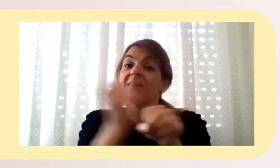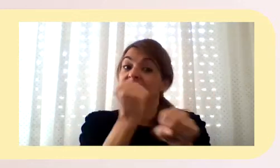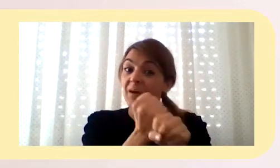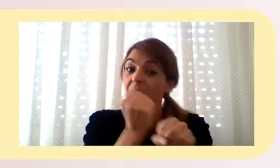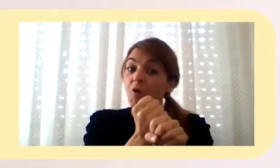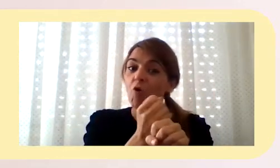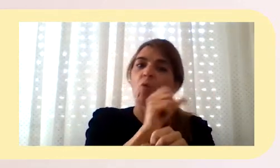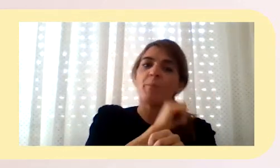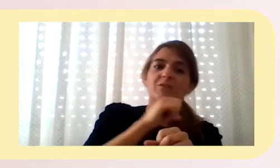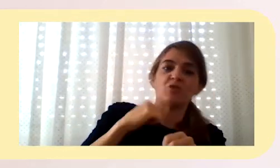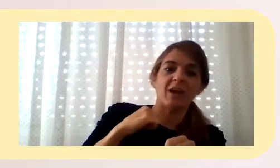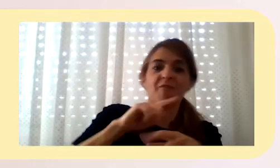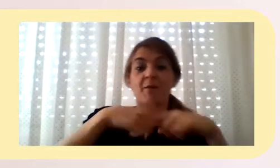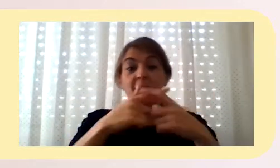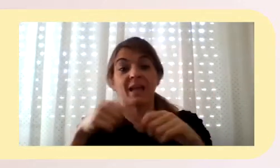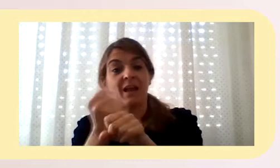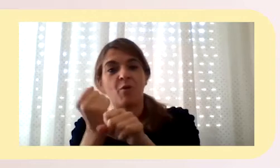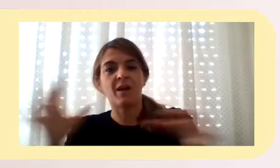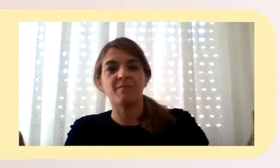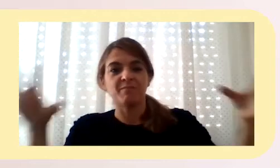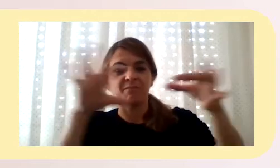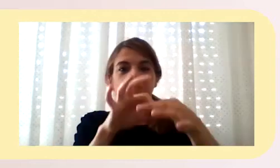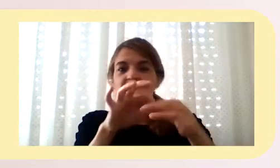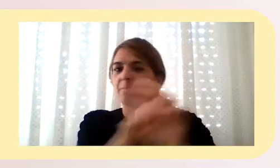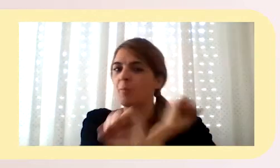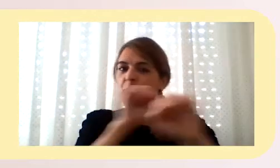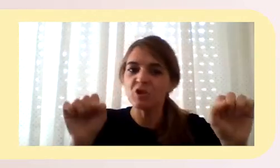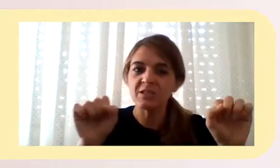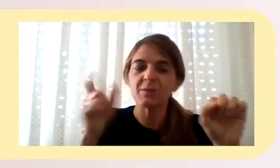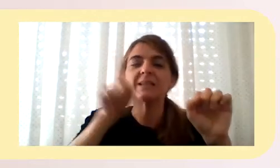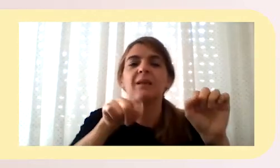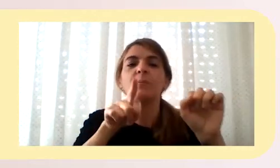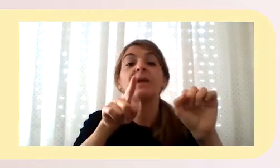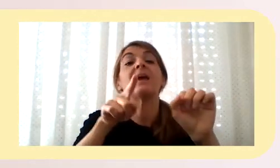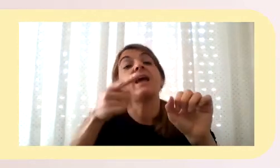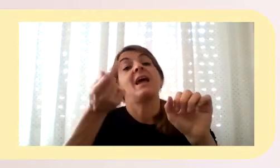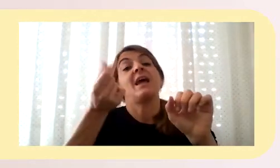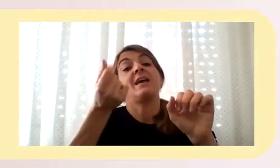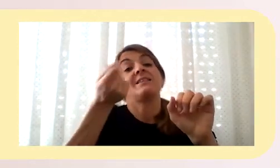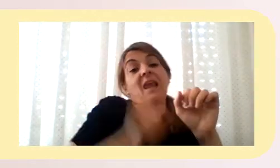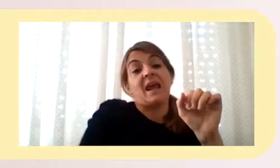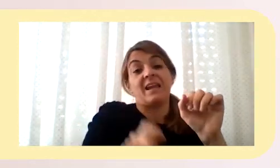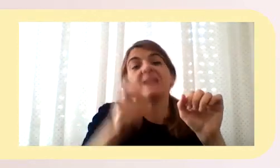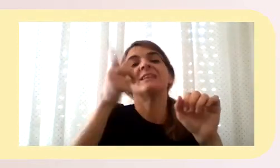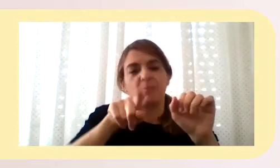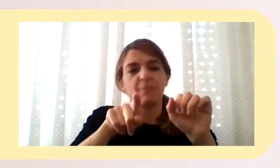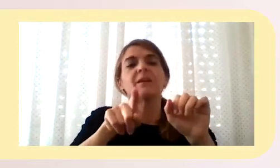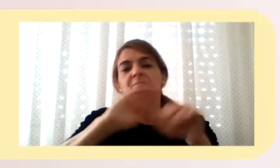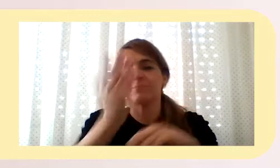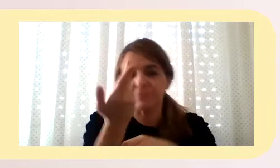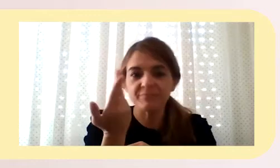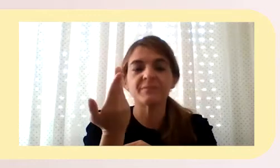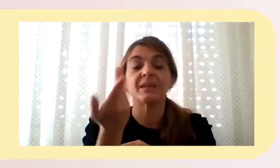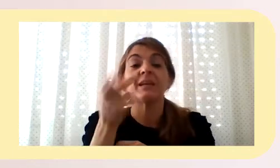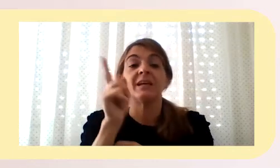vida personal, familiar y laboral, la existencia de una importantísima brecha salarial que merma nuestros recursos económicos y de